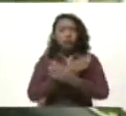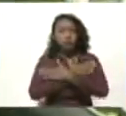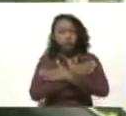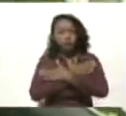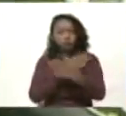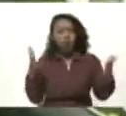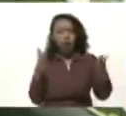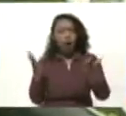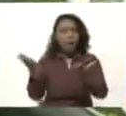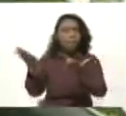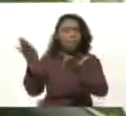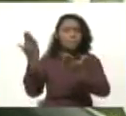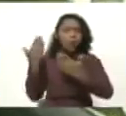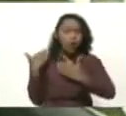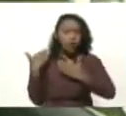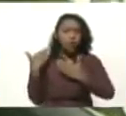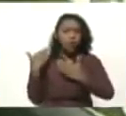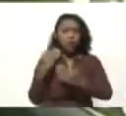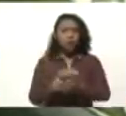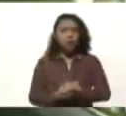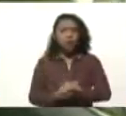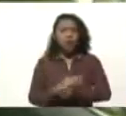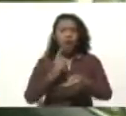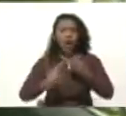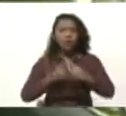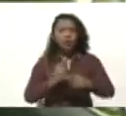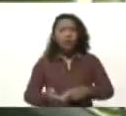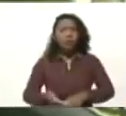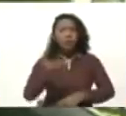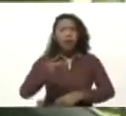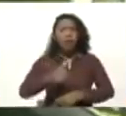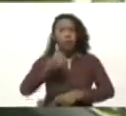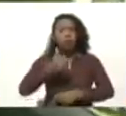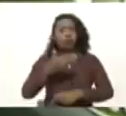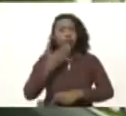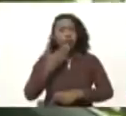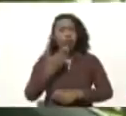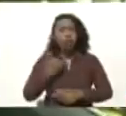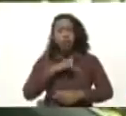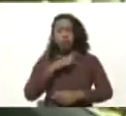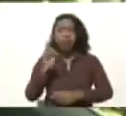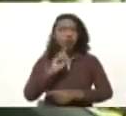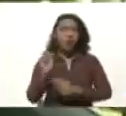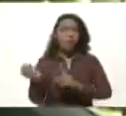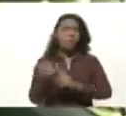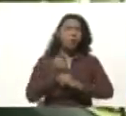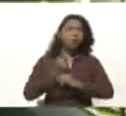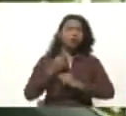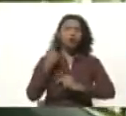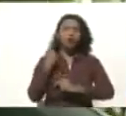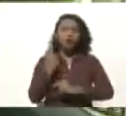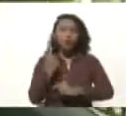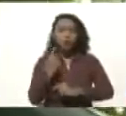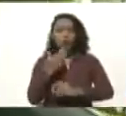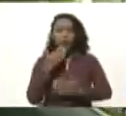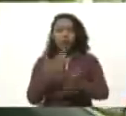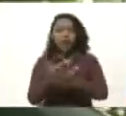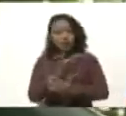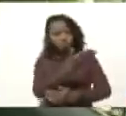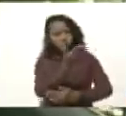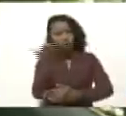solidaridad, por apoyarnos. Y la cosa más importante es que nunca nos sentimos solos. Nunca. Gracias a